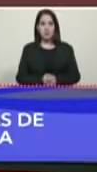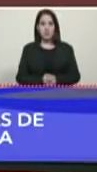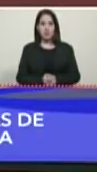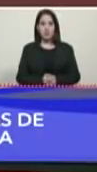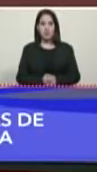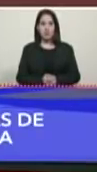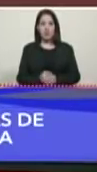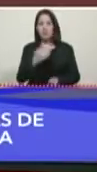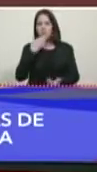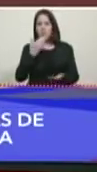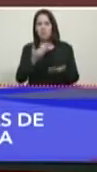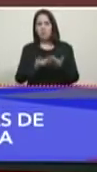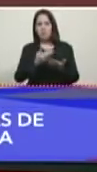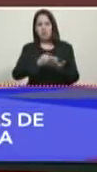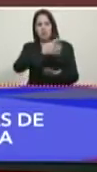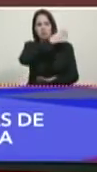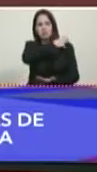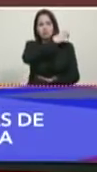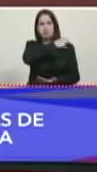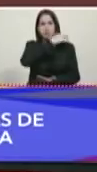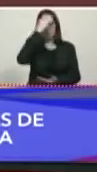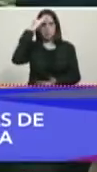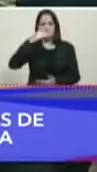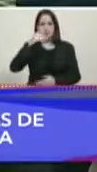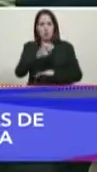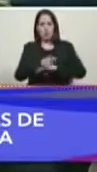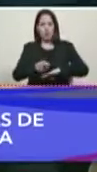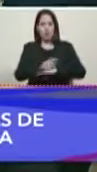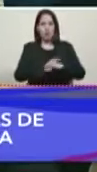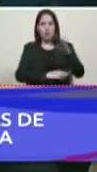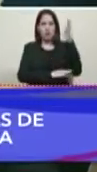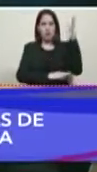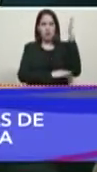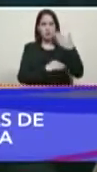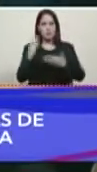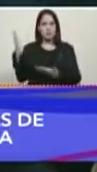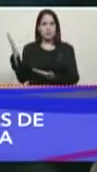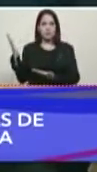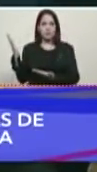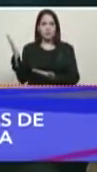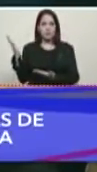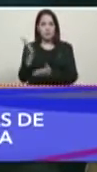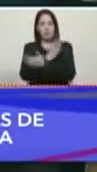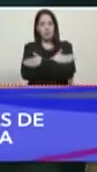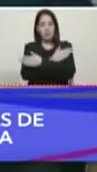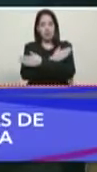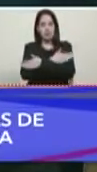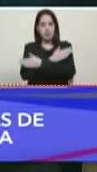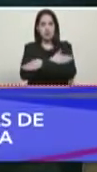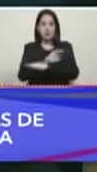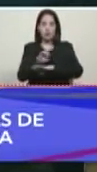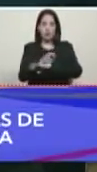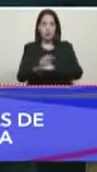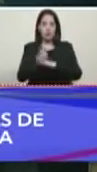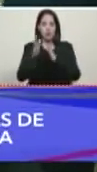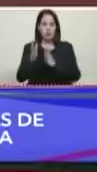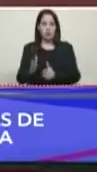mirarte en jefa gobernadora del estado lara felicitaciones gobernadora